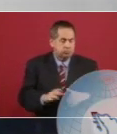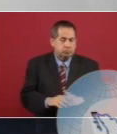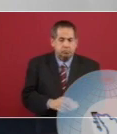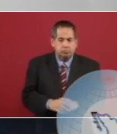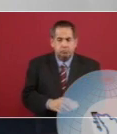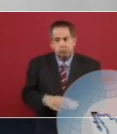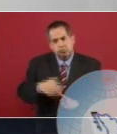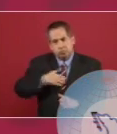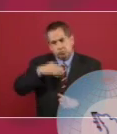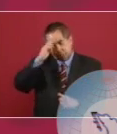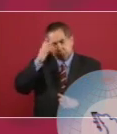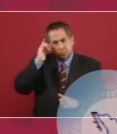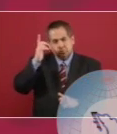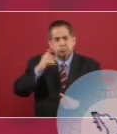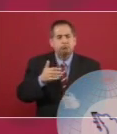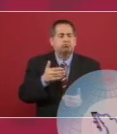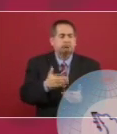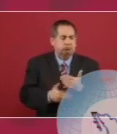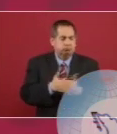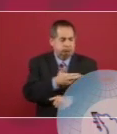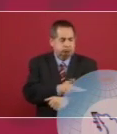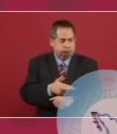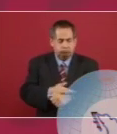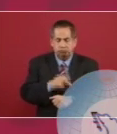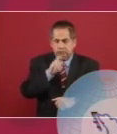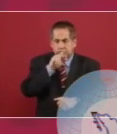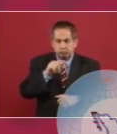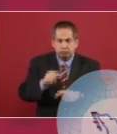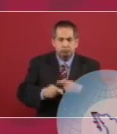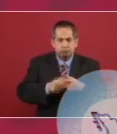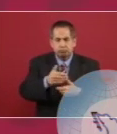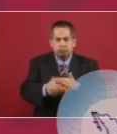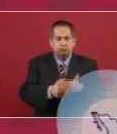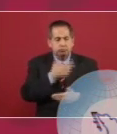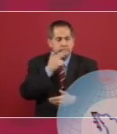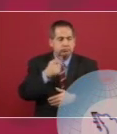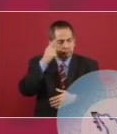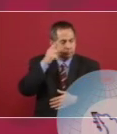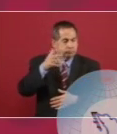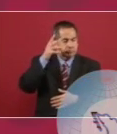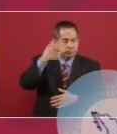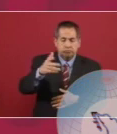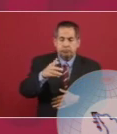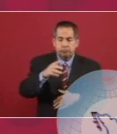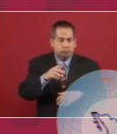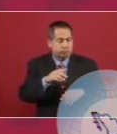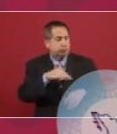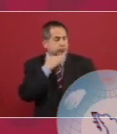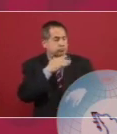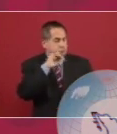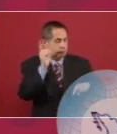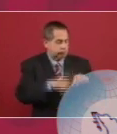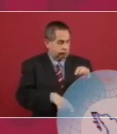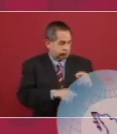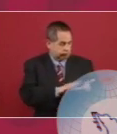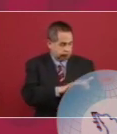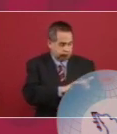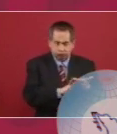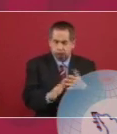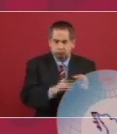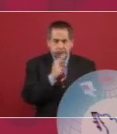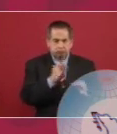Y yo espero que se avance para que se limpie de corrupción el